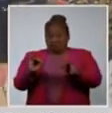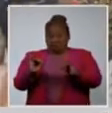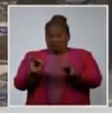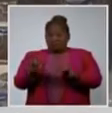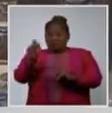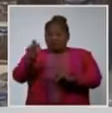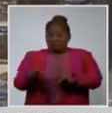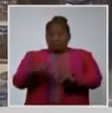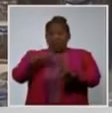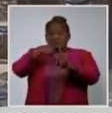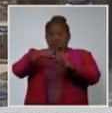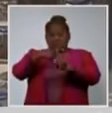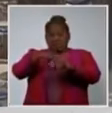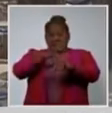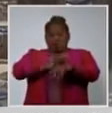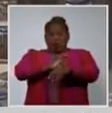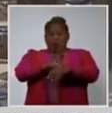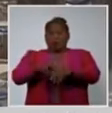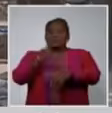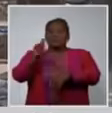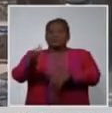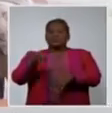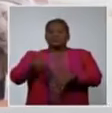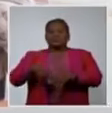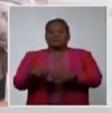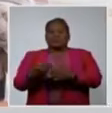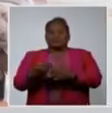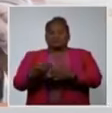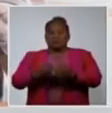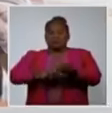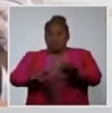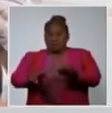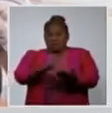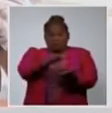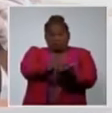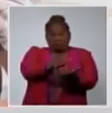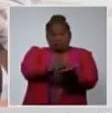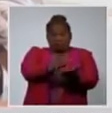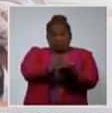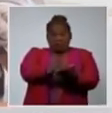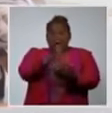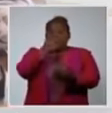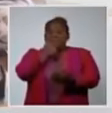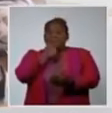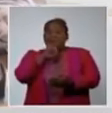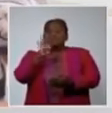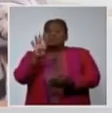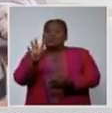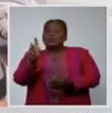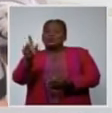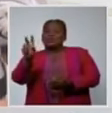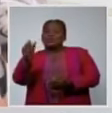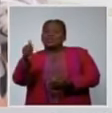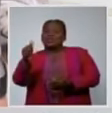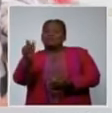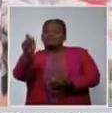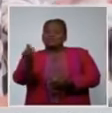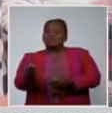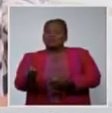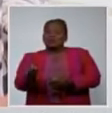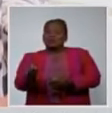19 durante las últimas jornadas la provincia acumula ya más de 400 dudas personas contagiadas con esta enfermedad